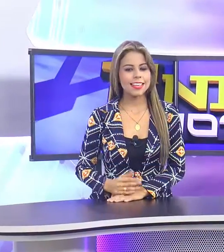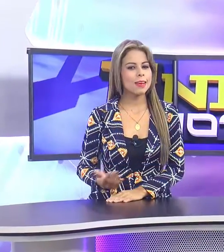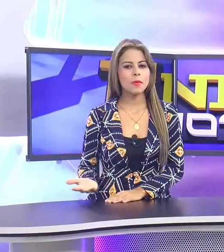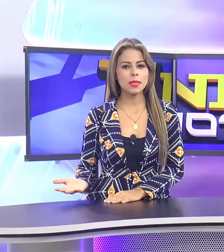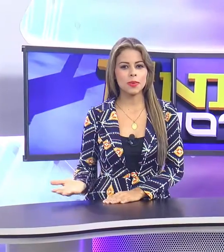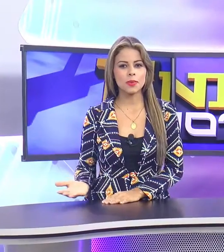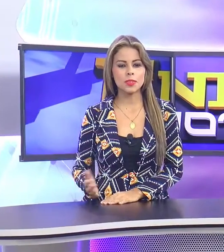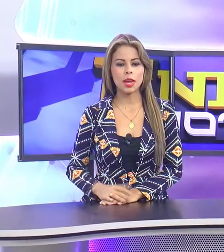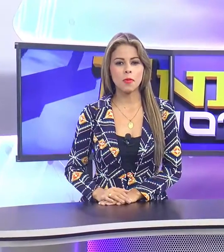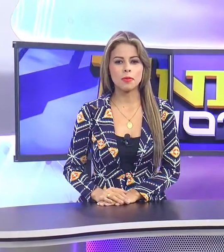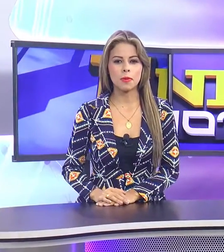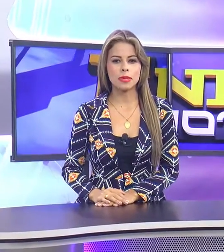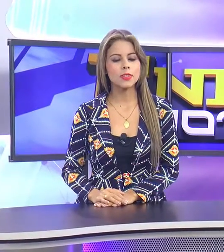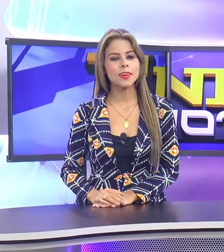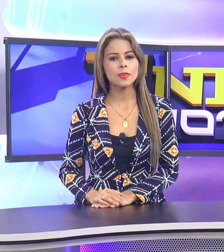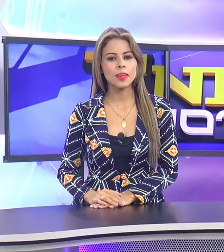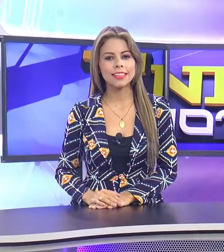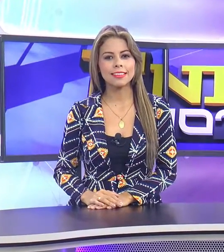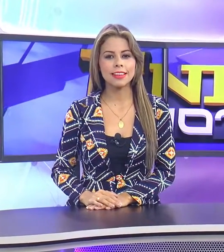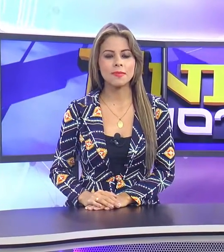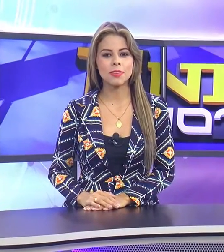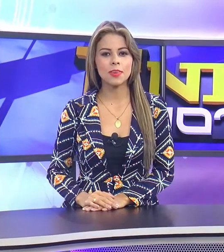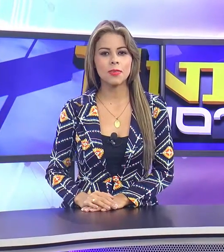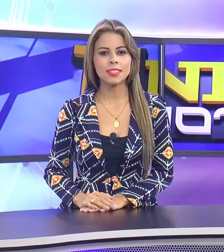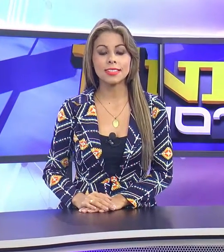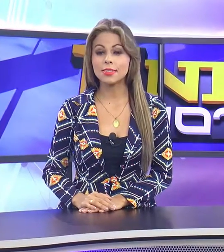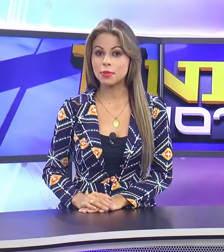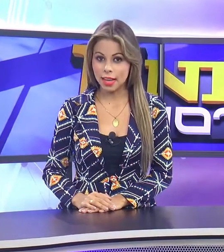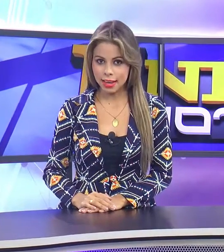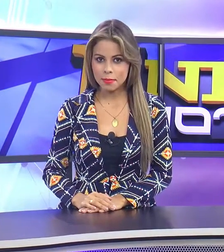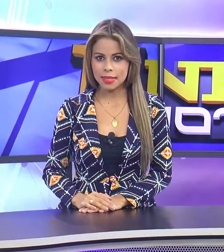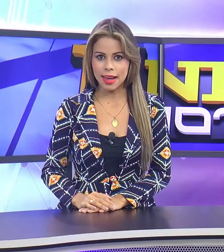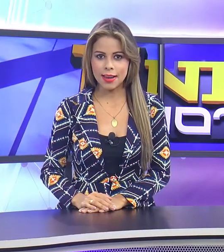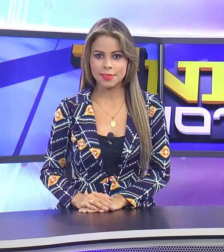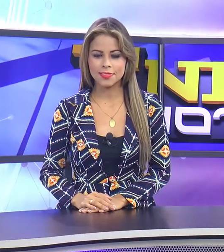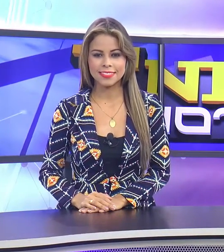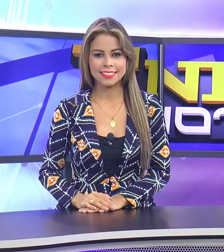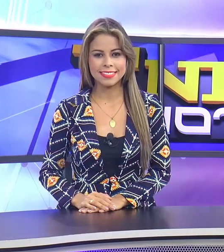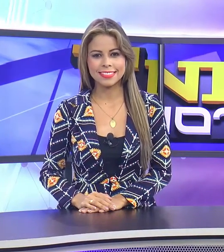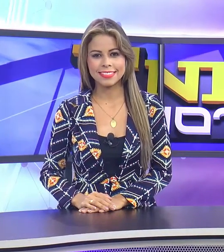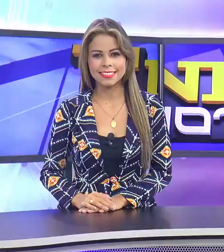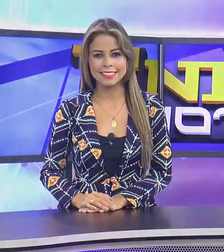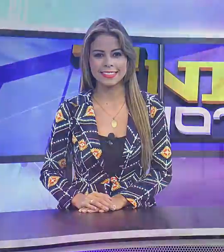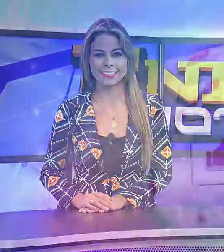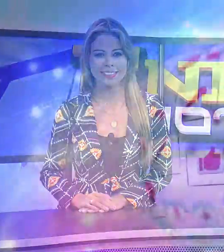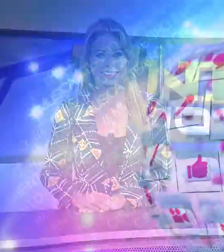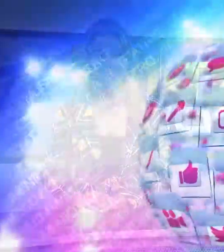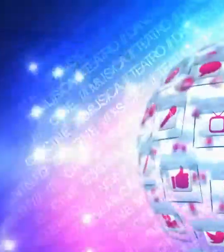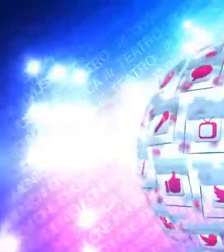Y llega el momento de conocer la buena información de cultura y entretenimiento en nuestra sección En la Mira.